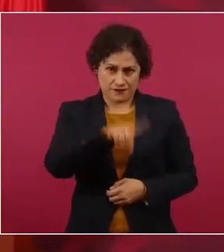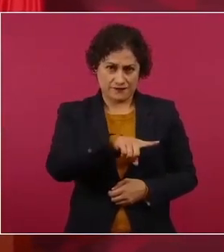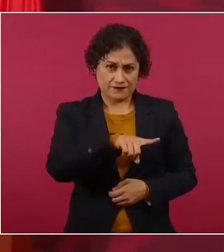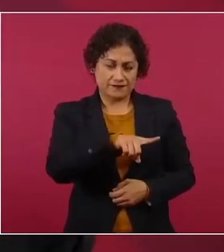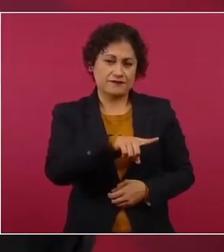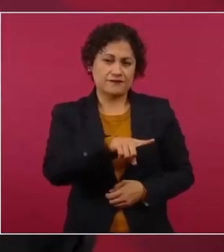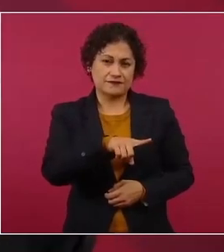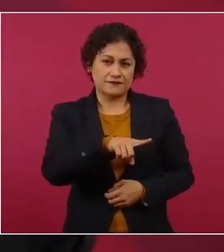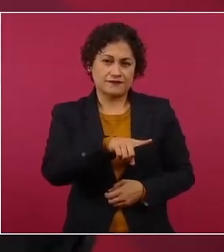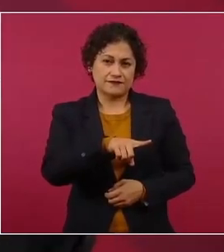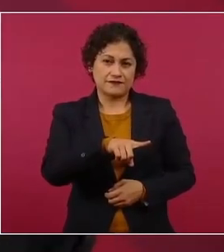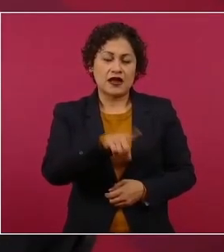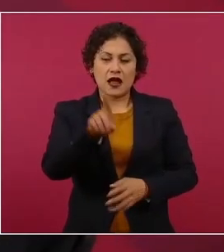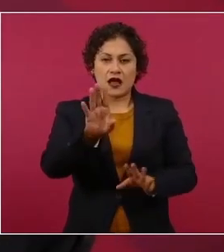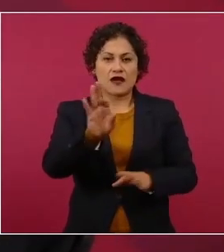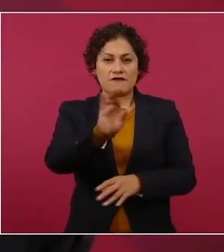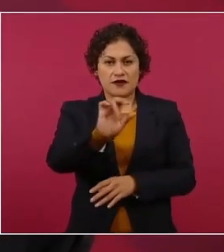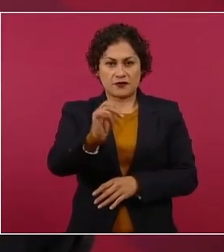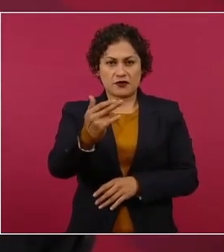Abraham.